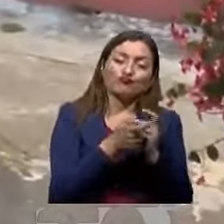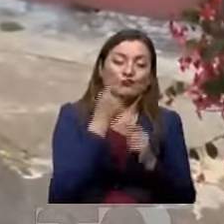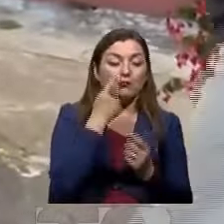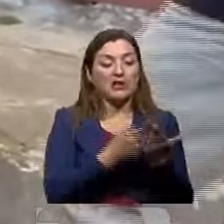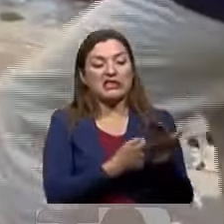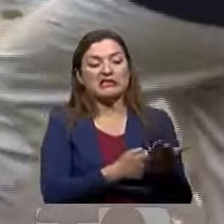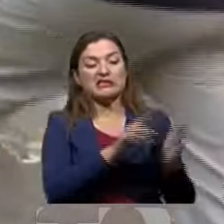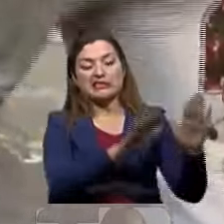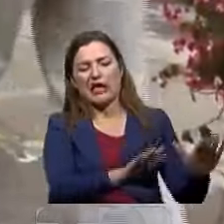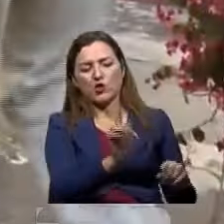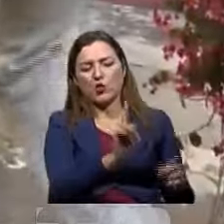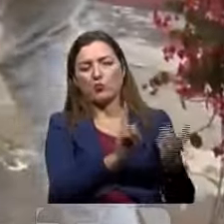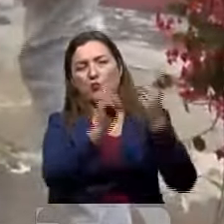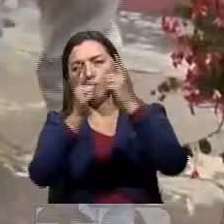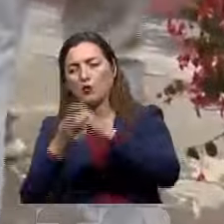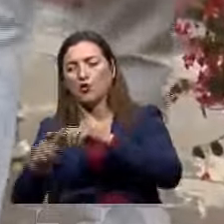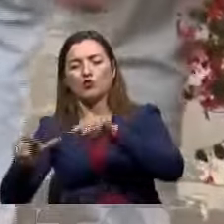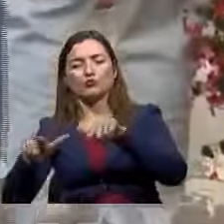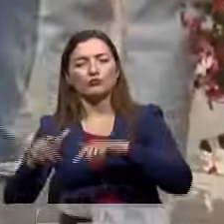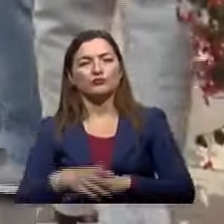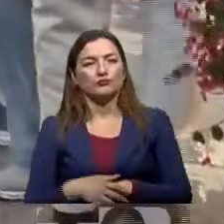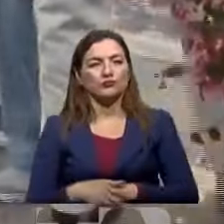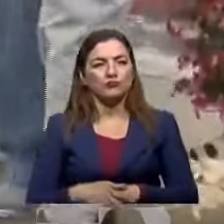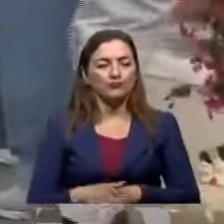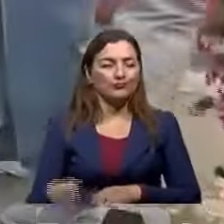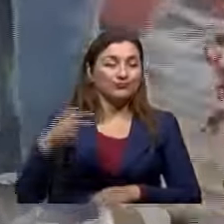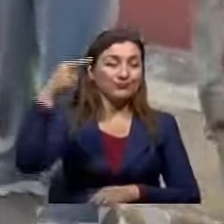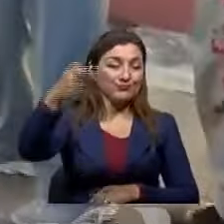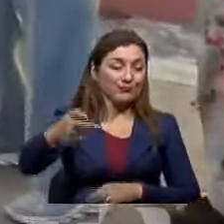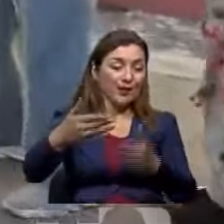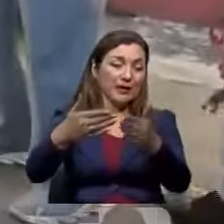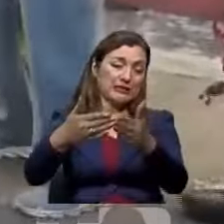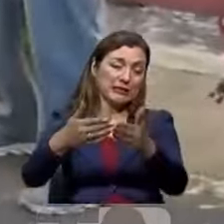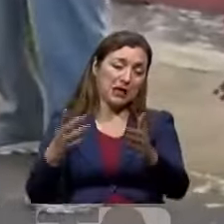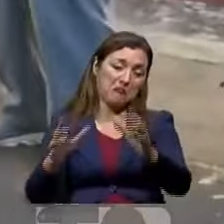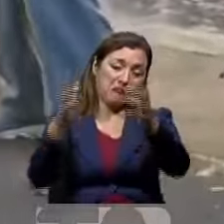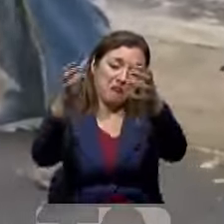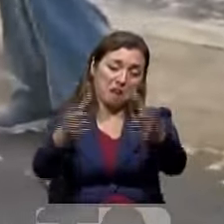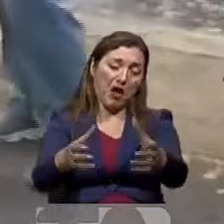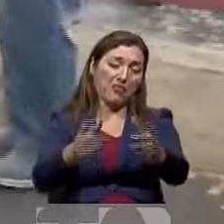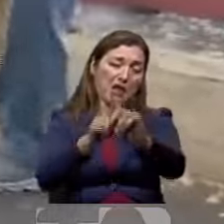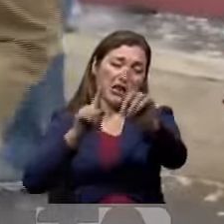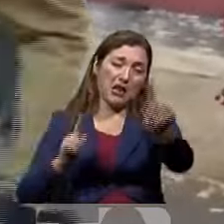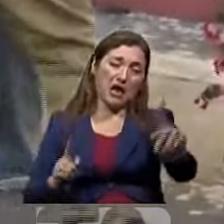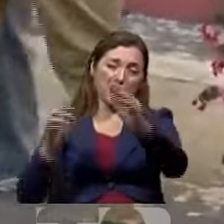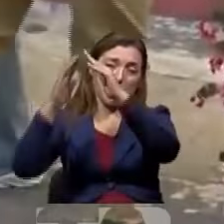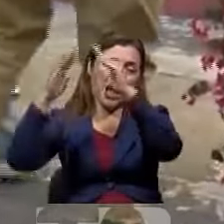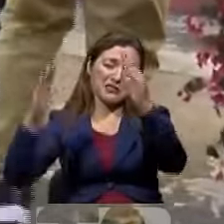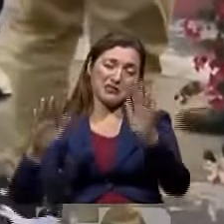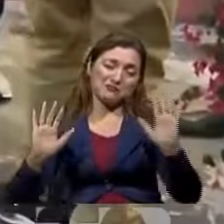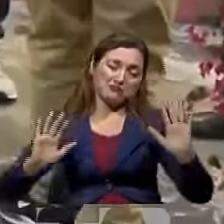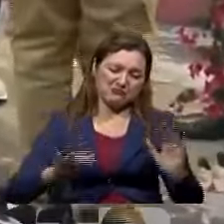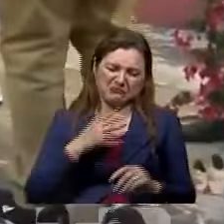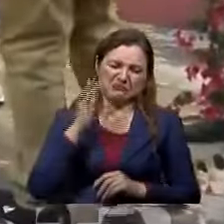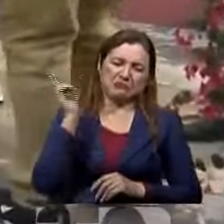la reubicación de este contenedor. No sé si colocarlo quizás en alguna de las esquinas, en un lugar que sea un poco más alejado de las viviendas para que